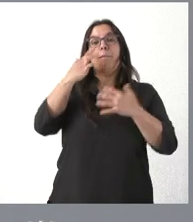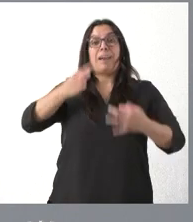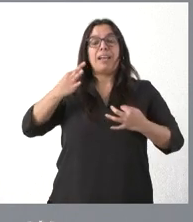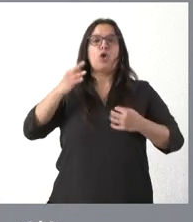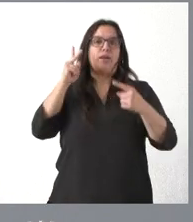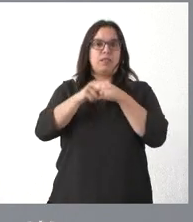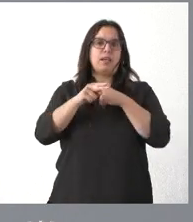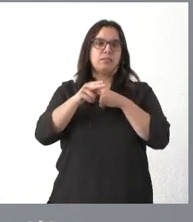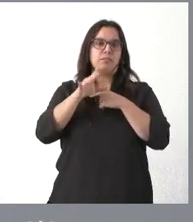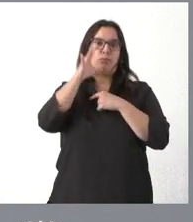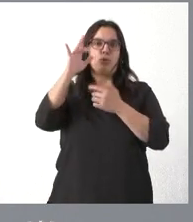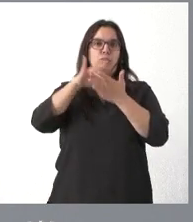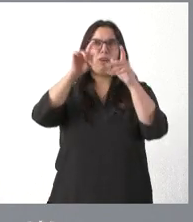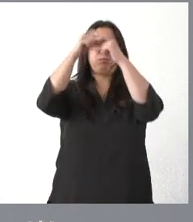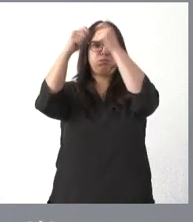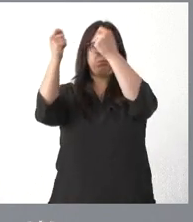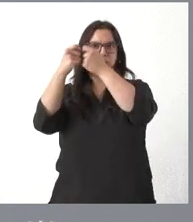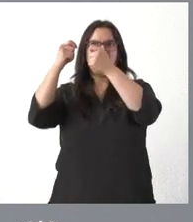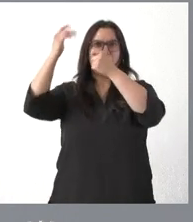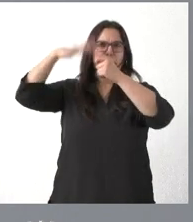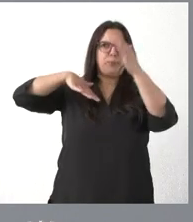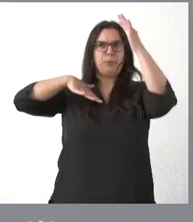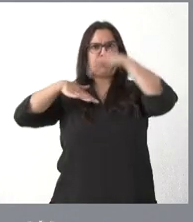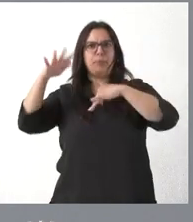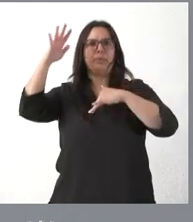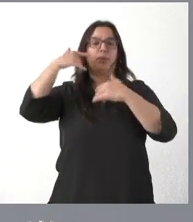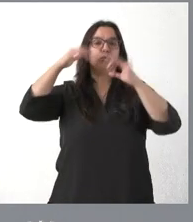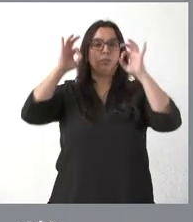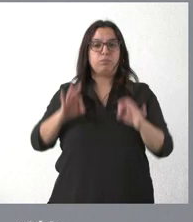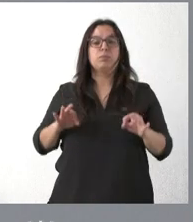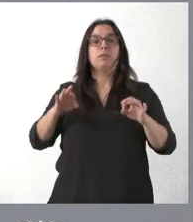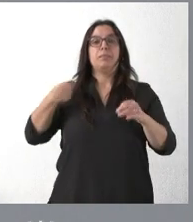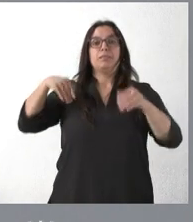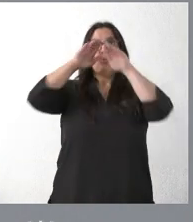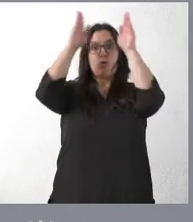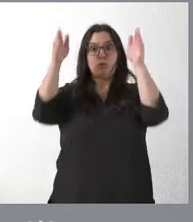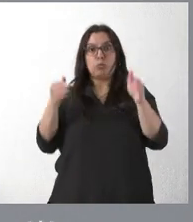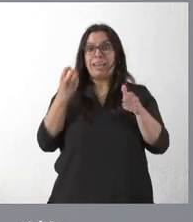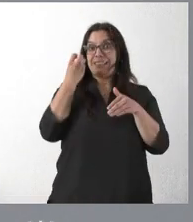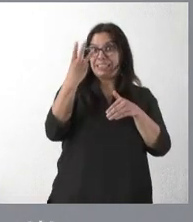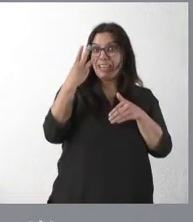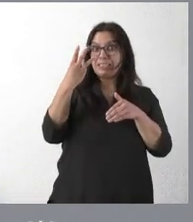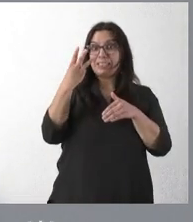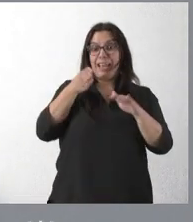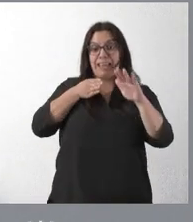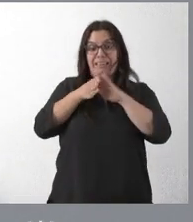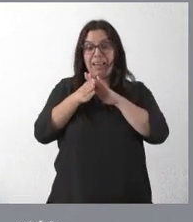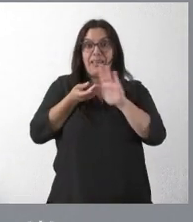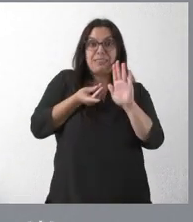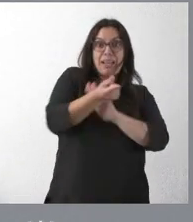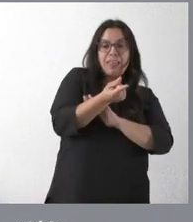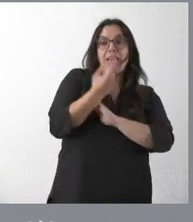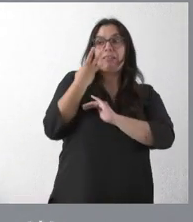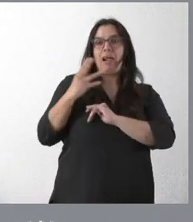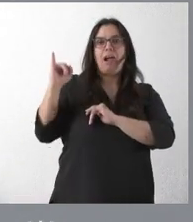derivados de la situación y que coinciden en las entradas y salidas de los tres túneles existentes la